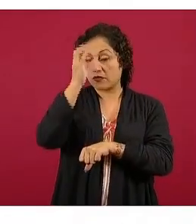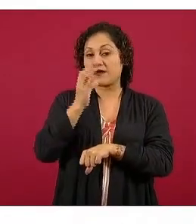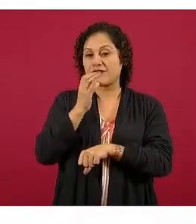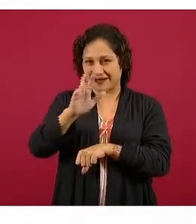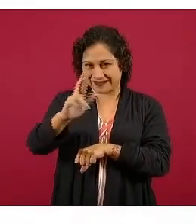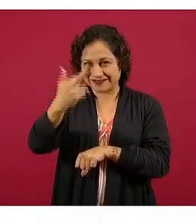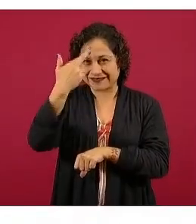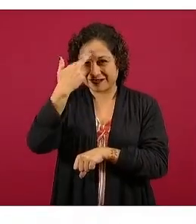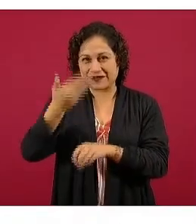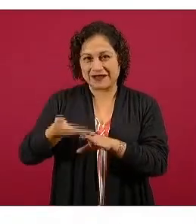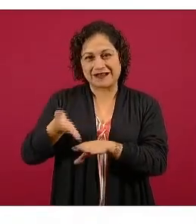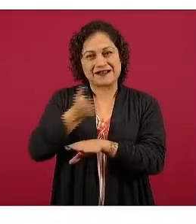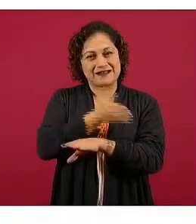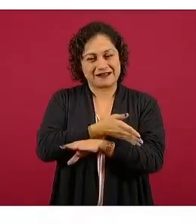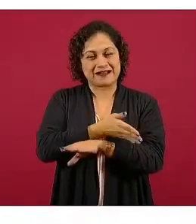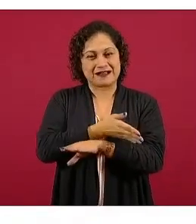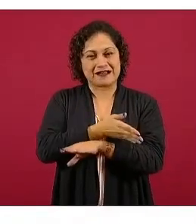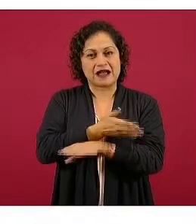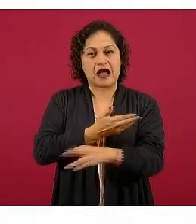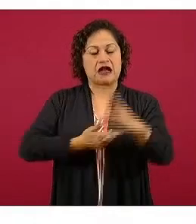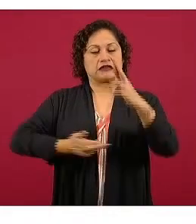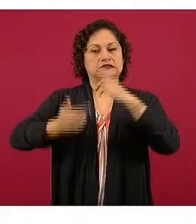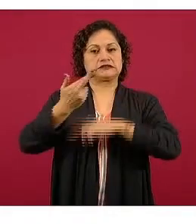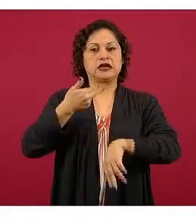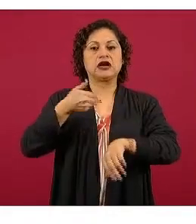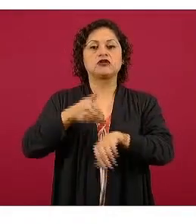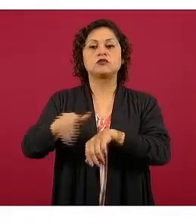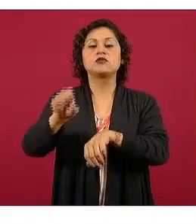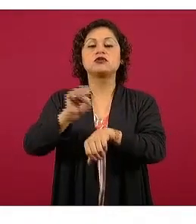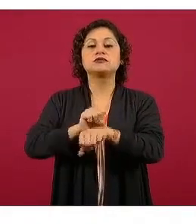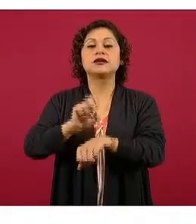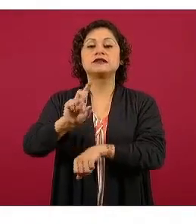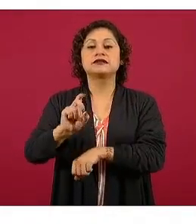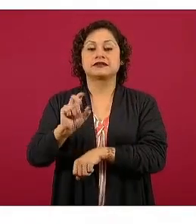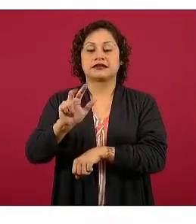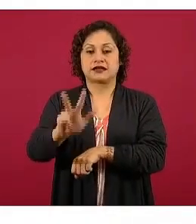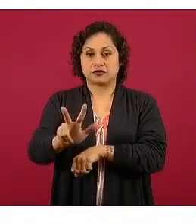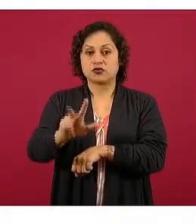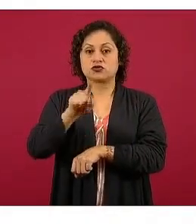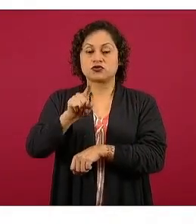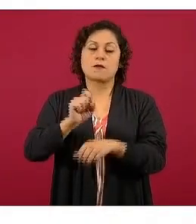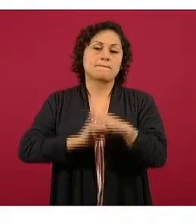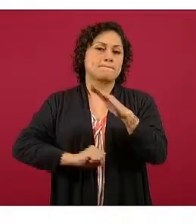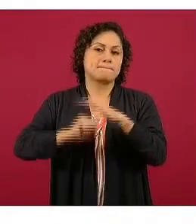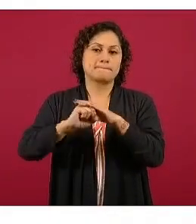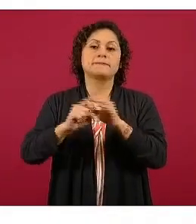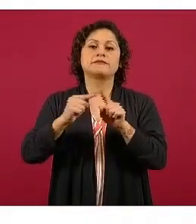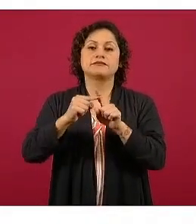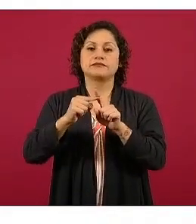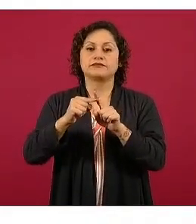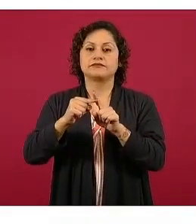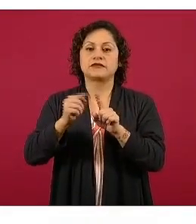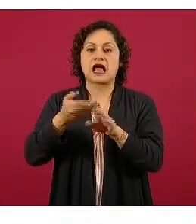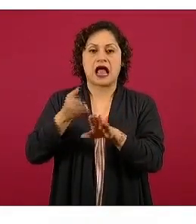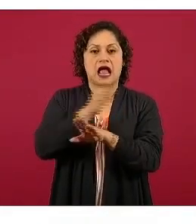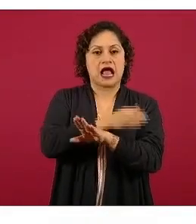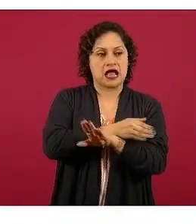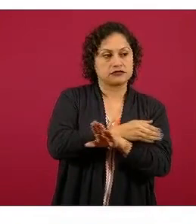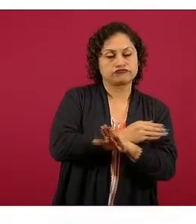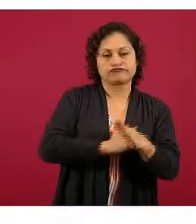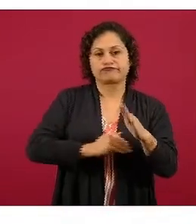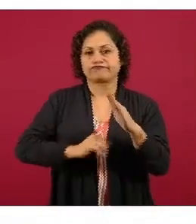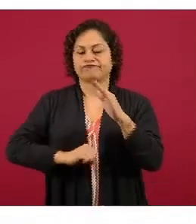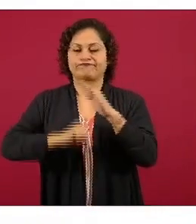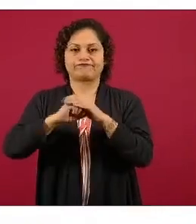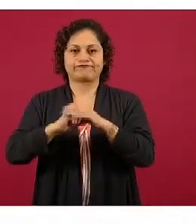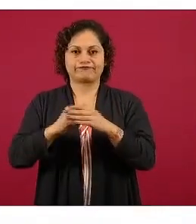rebrote importante a partir de la semana 38, que llegó a un pico máximo superior a lo que había tenido antes, pero a partir de